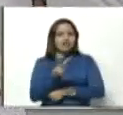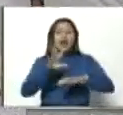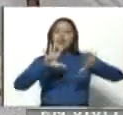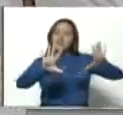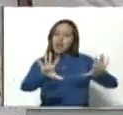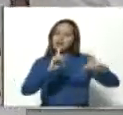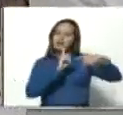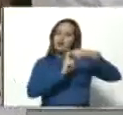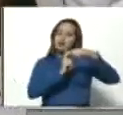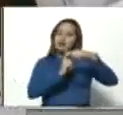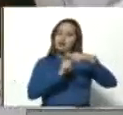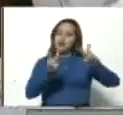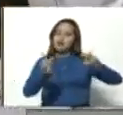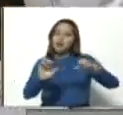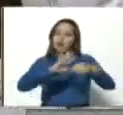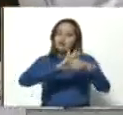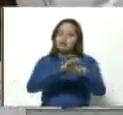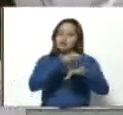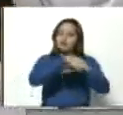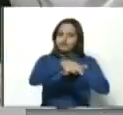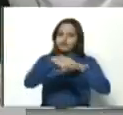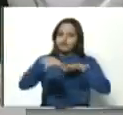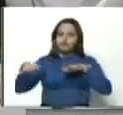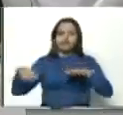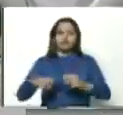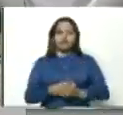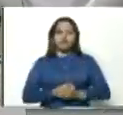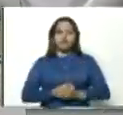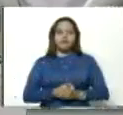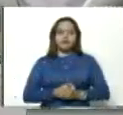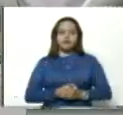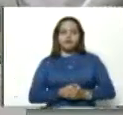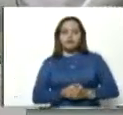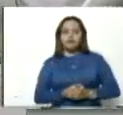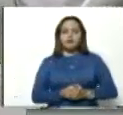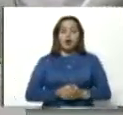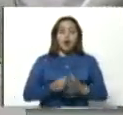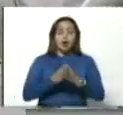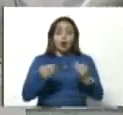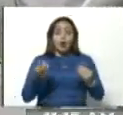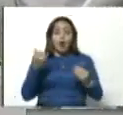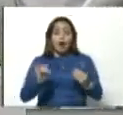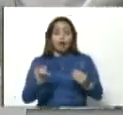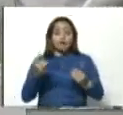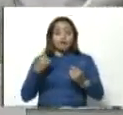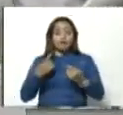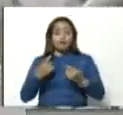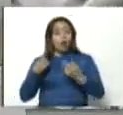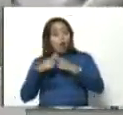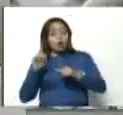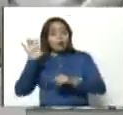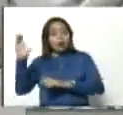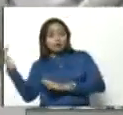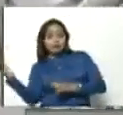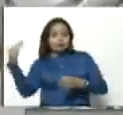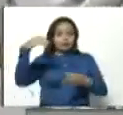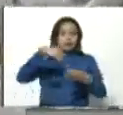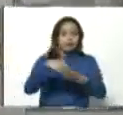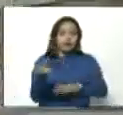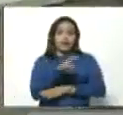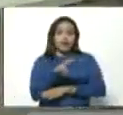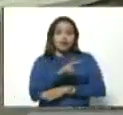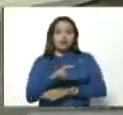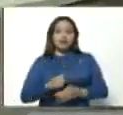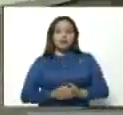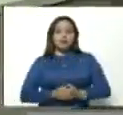bueno, seguimos haciendo estudios. Todos los casos confirmados hasta ahora son casos importados, pero bueno, al llegar al país y entrar, bueno, puede